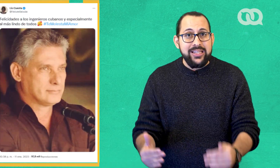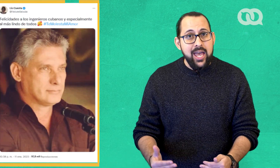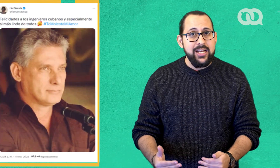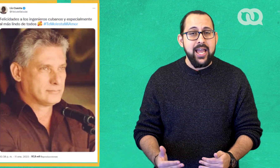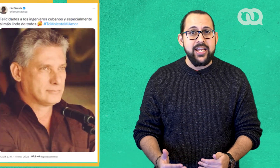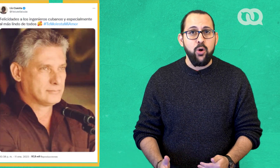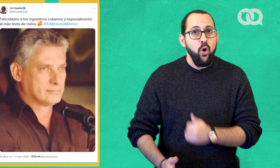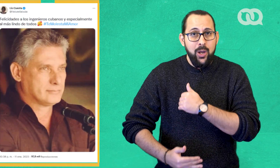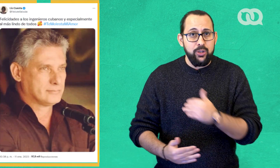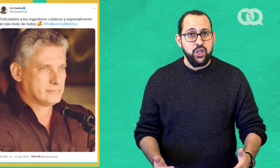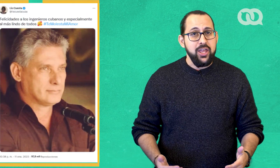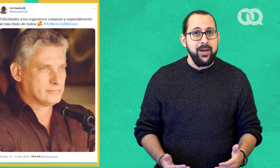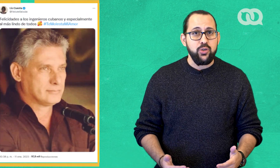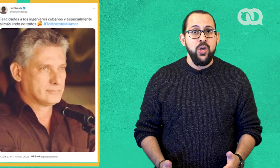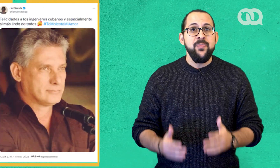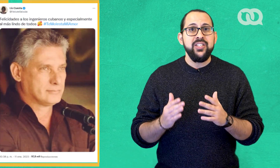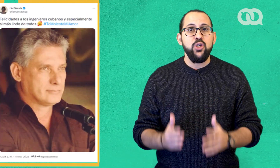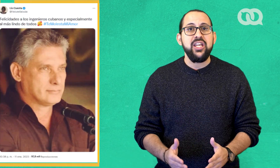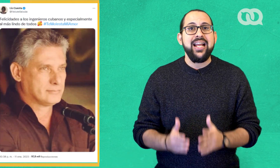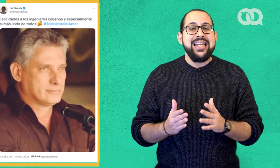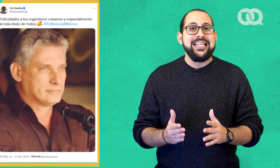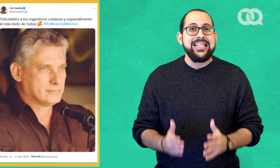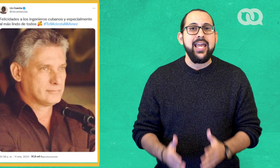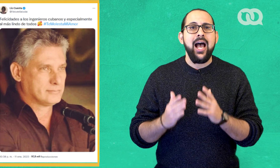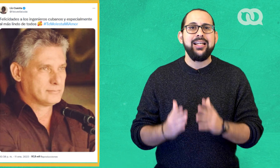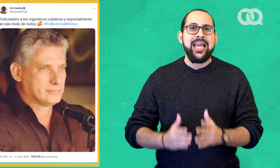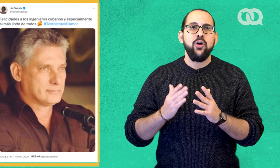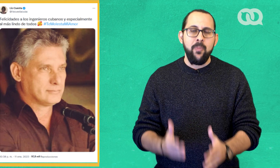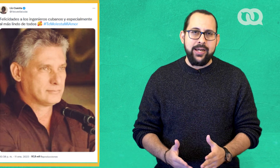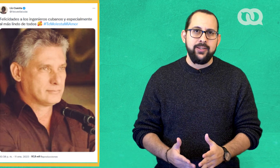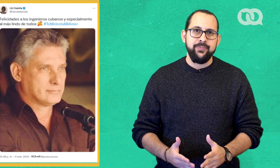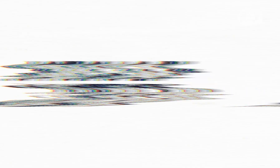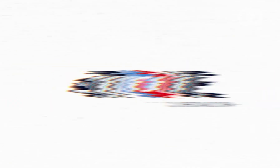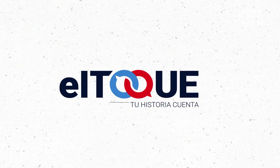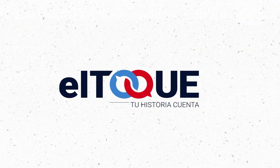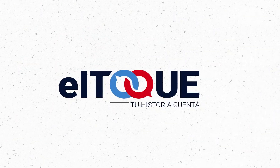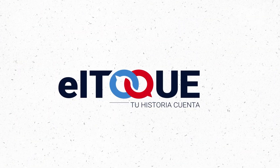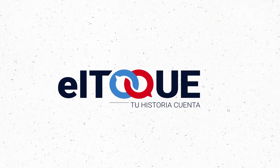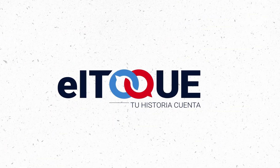poco el día del ingeniero o las votaciones de marzo si no tienen ni siquiera qué comer.